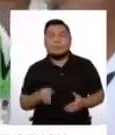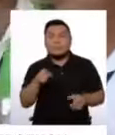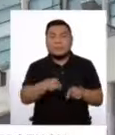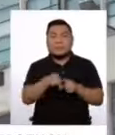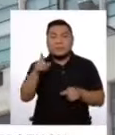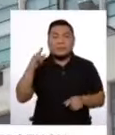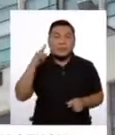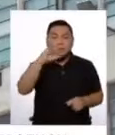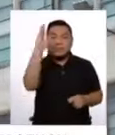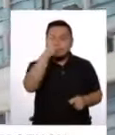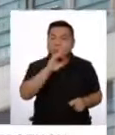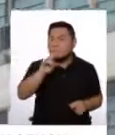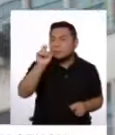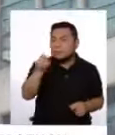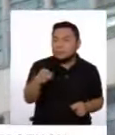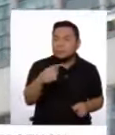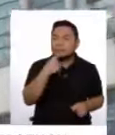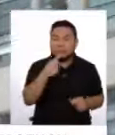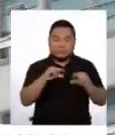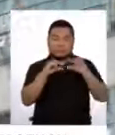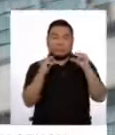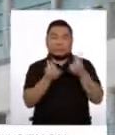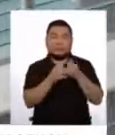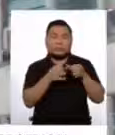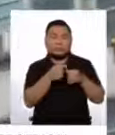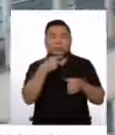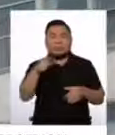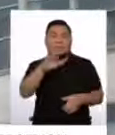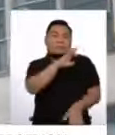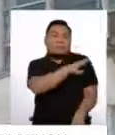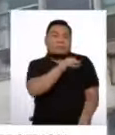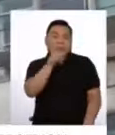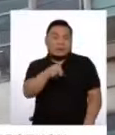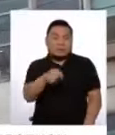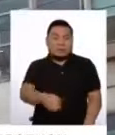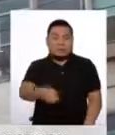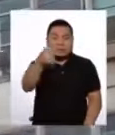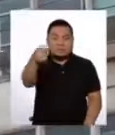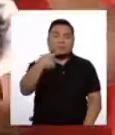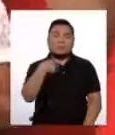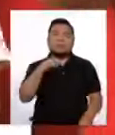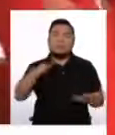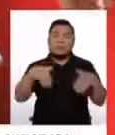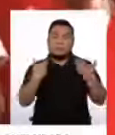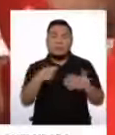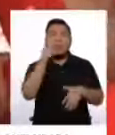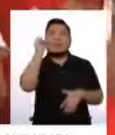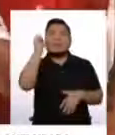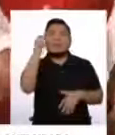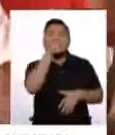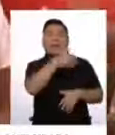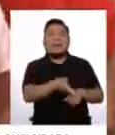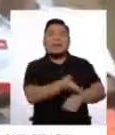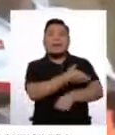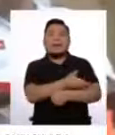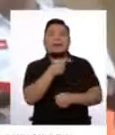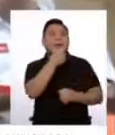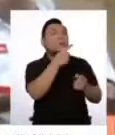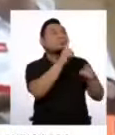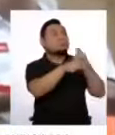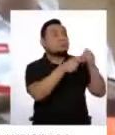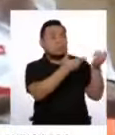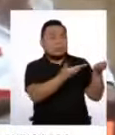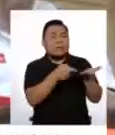interrogatorios, el equipo Lava Jato ha solicitado que a través de la fiscal de la nación se puedan considerar esos testimonios como pruebas